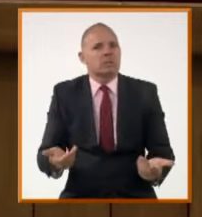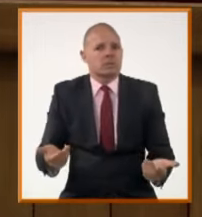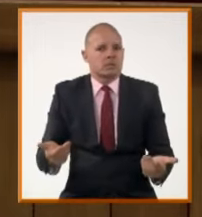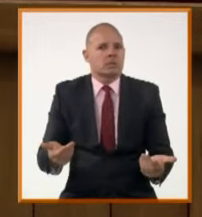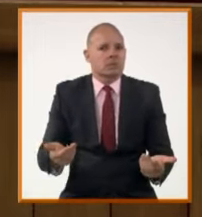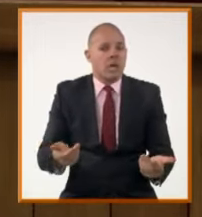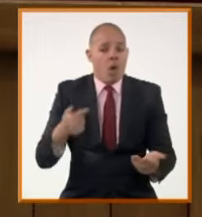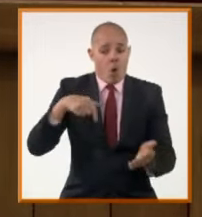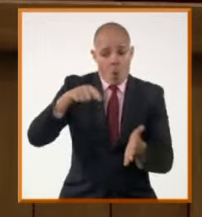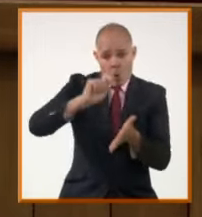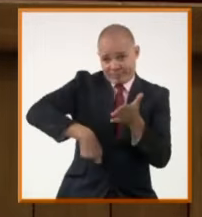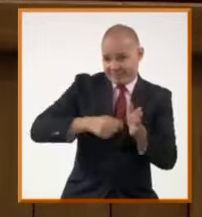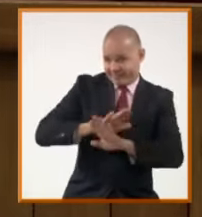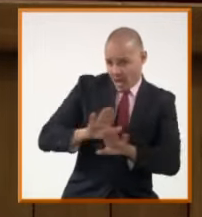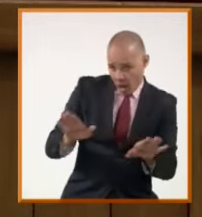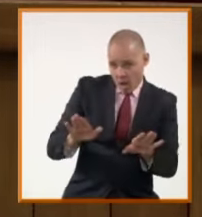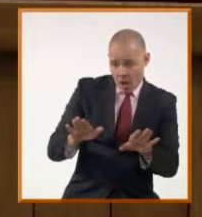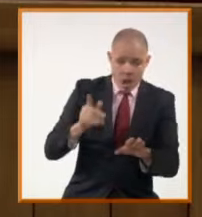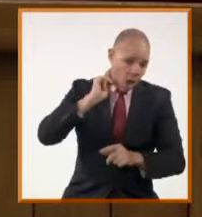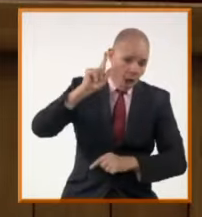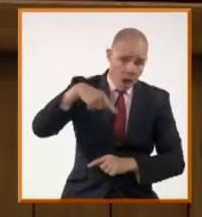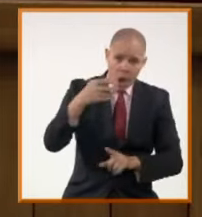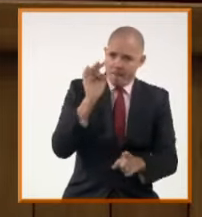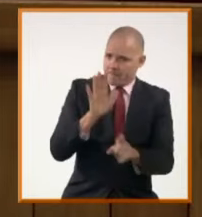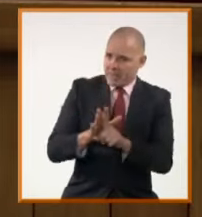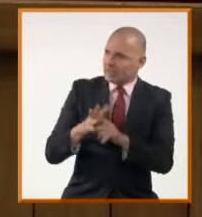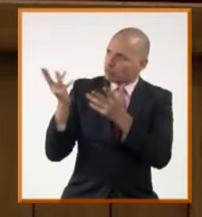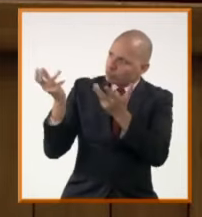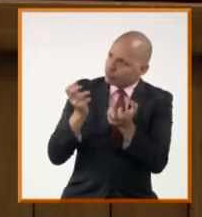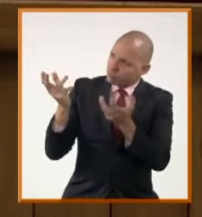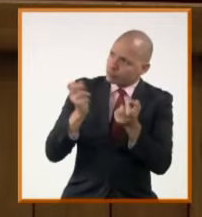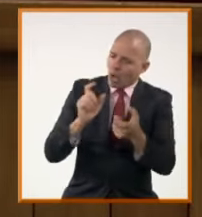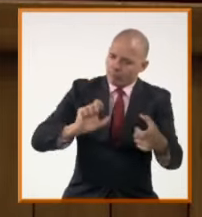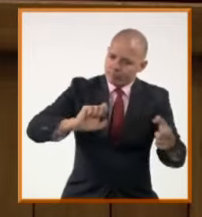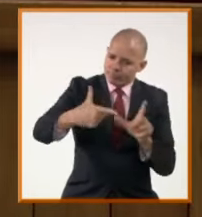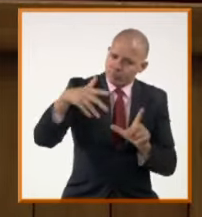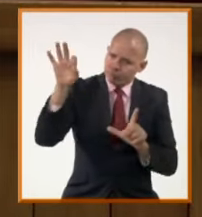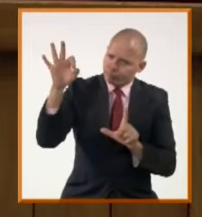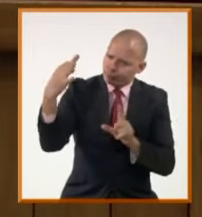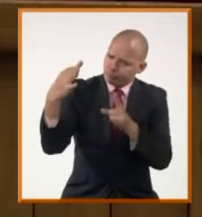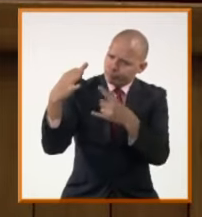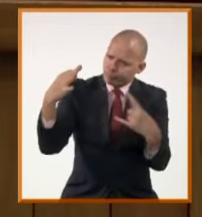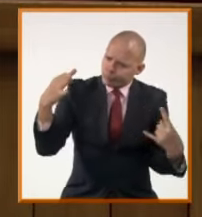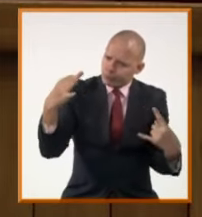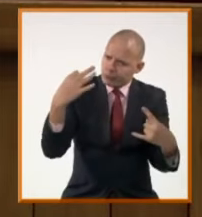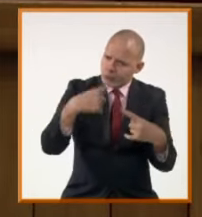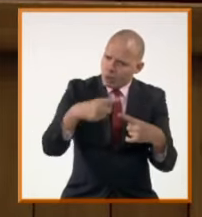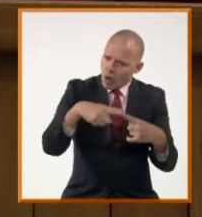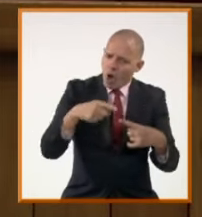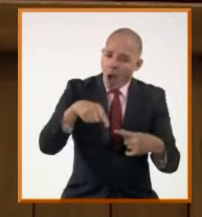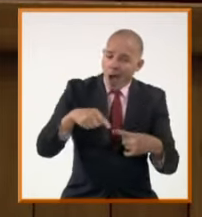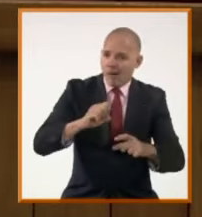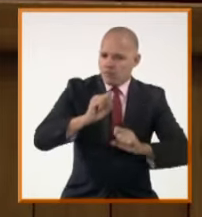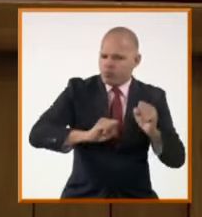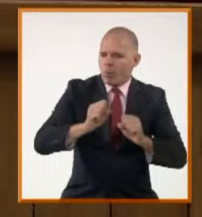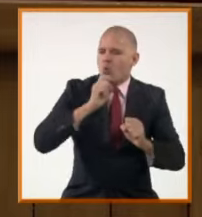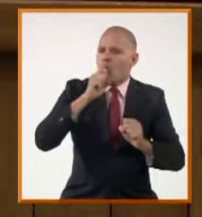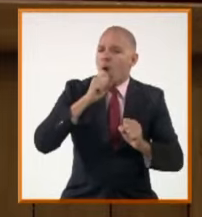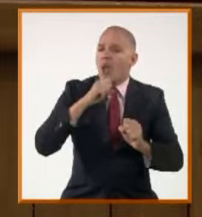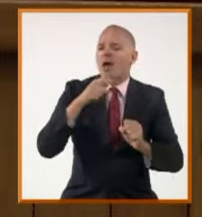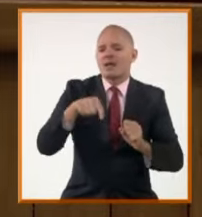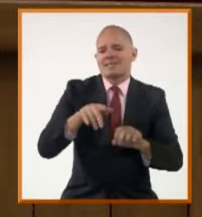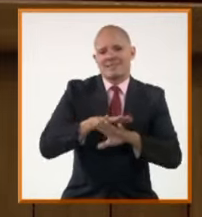contrato, lo cual ya está bien negociado y que trabajaremos fuertemente por el impacto que